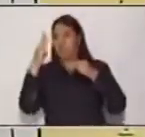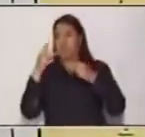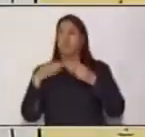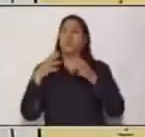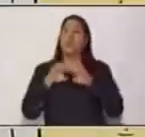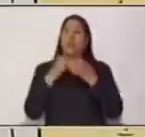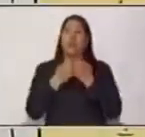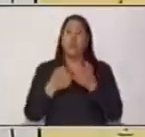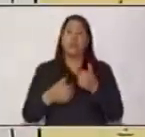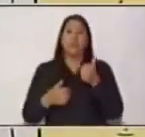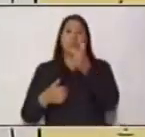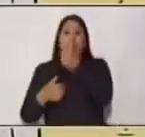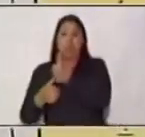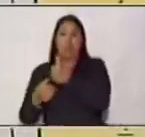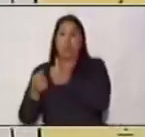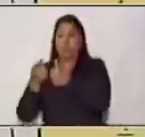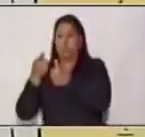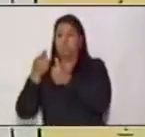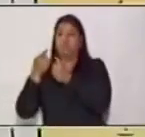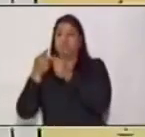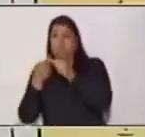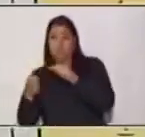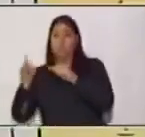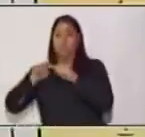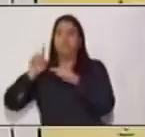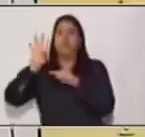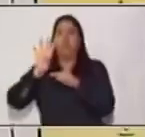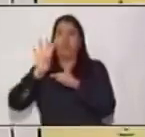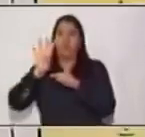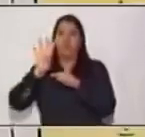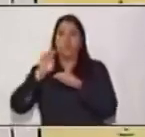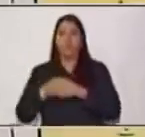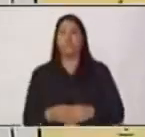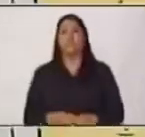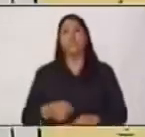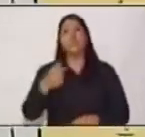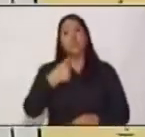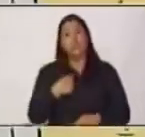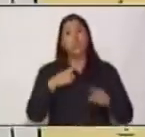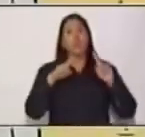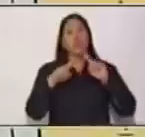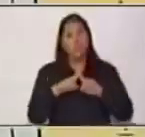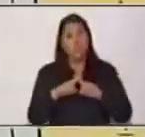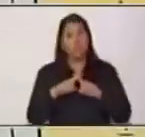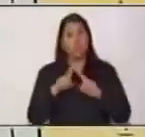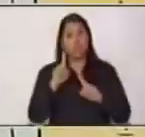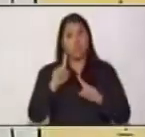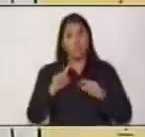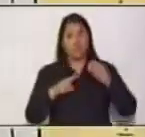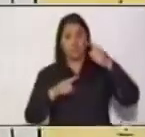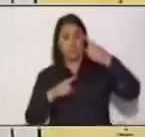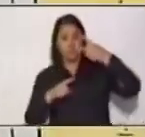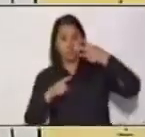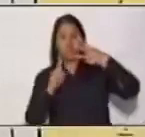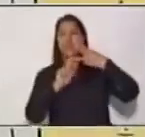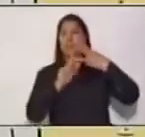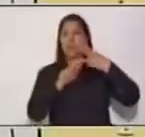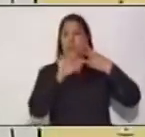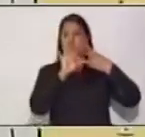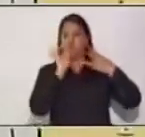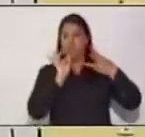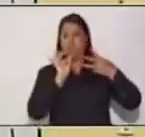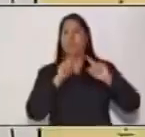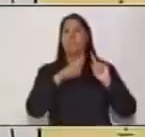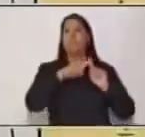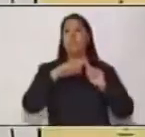tengo a la cuarta. Si multiplicamos en el inciso 3, tenemos que multiplicar